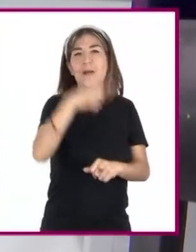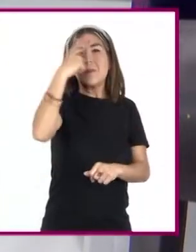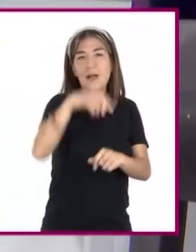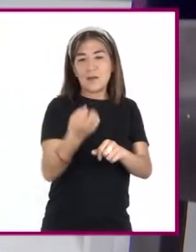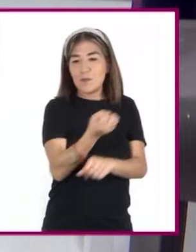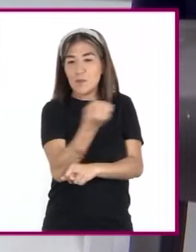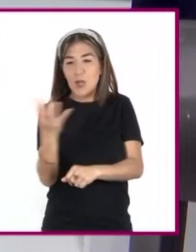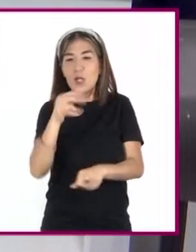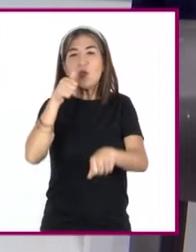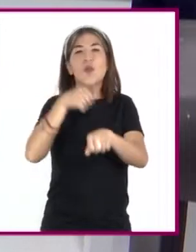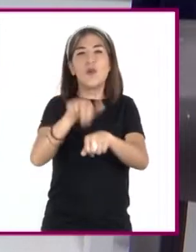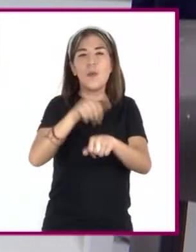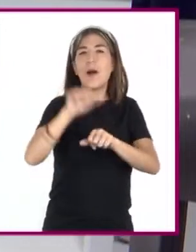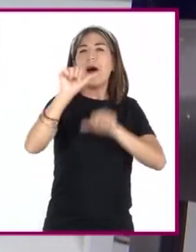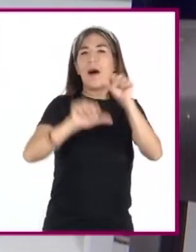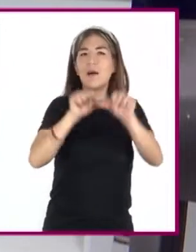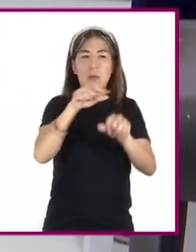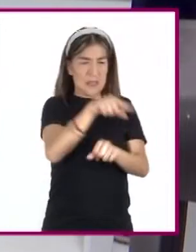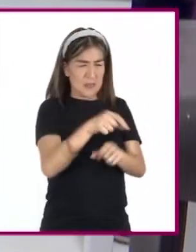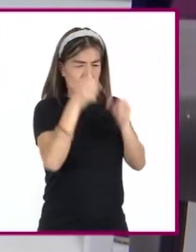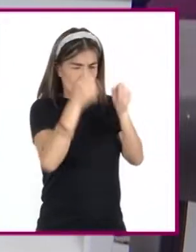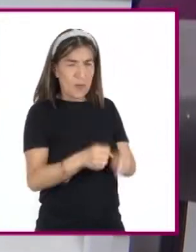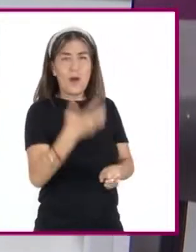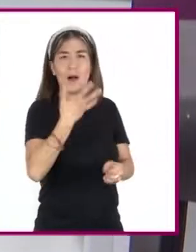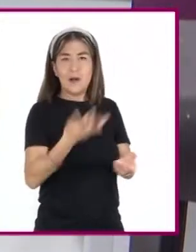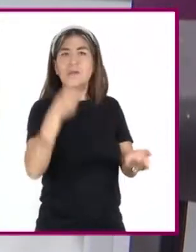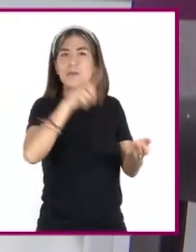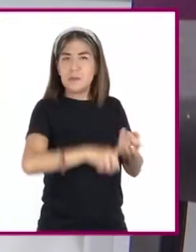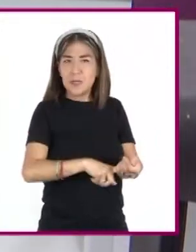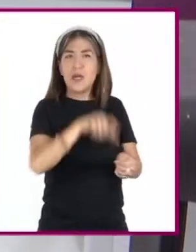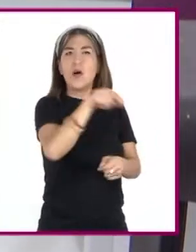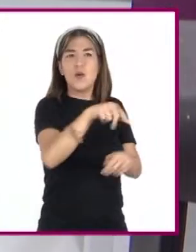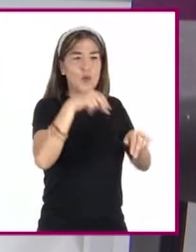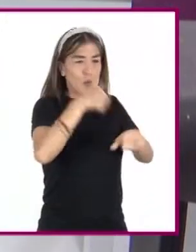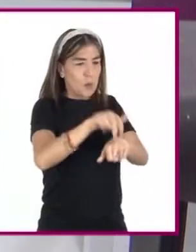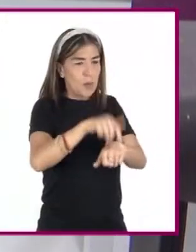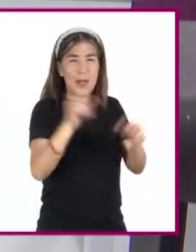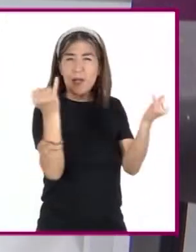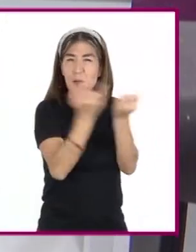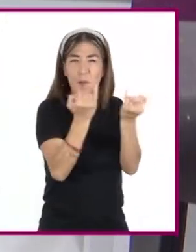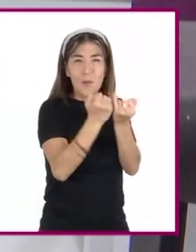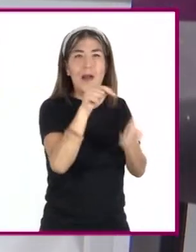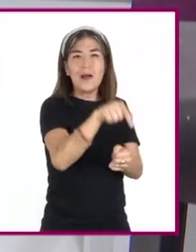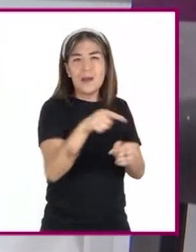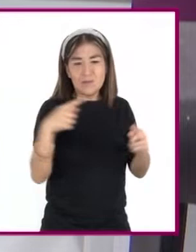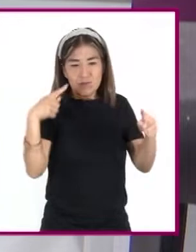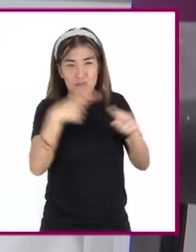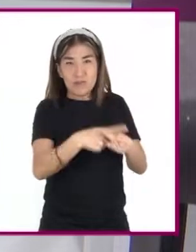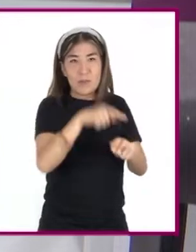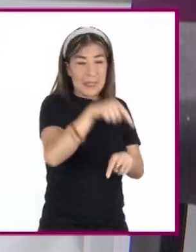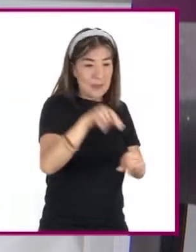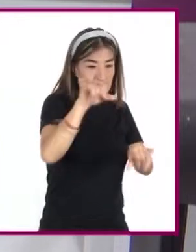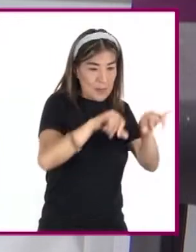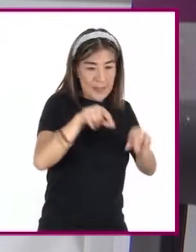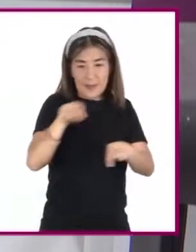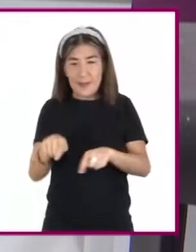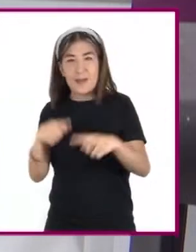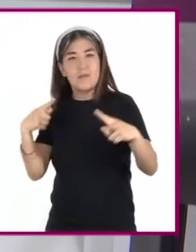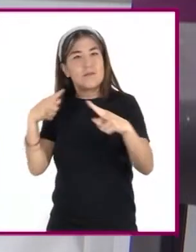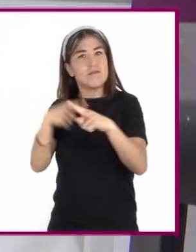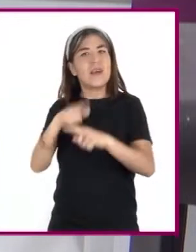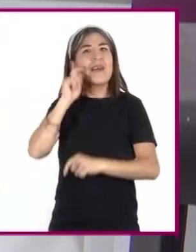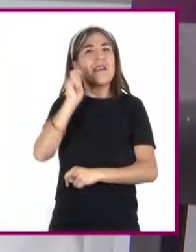y confirmar que existe el mismo número de ellos tanto en reactivos como en productos.